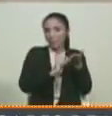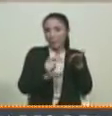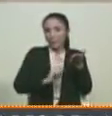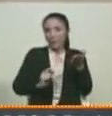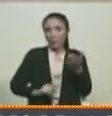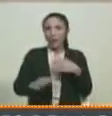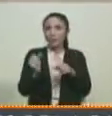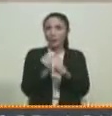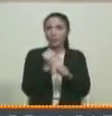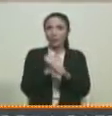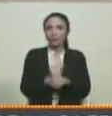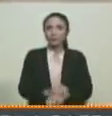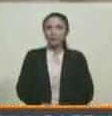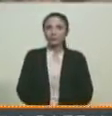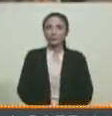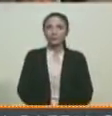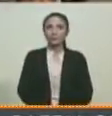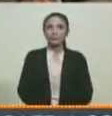Eficiencia.